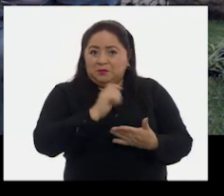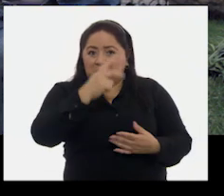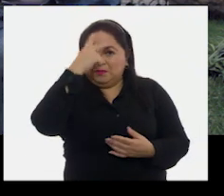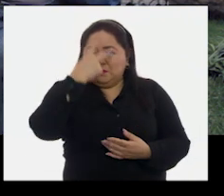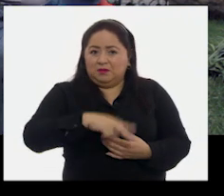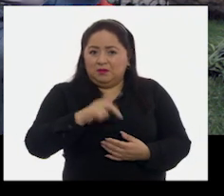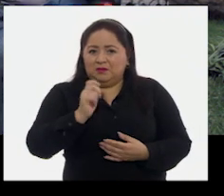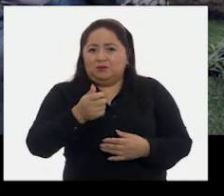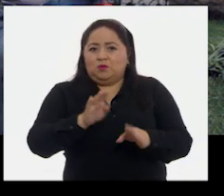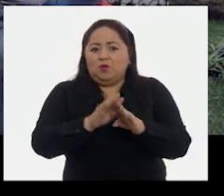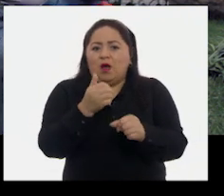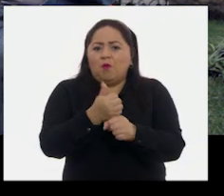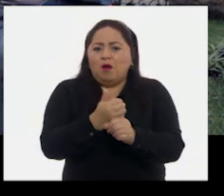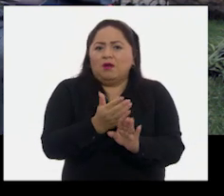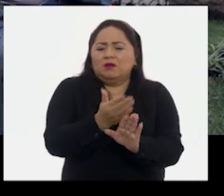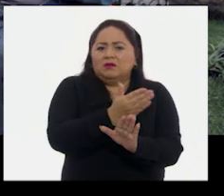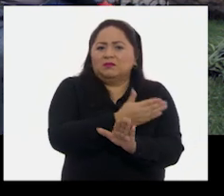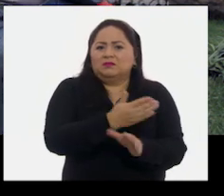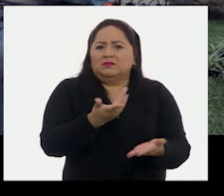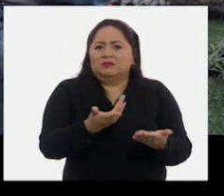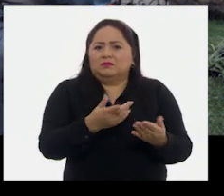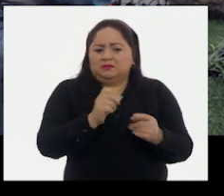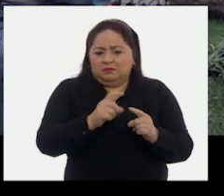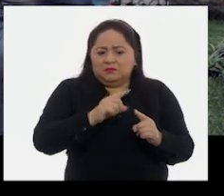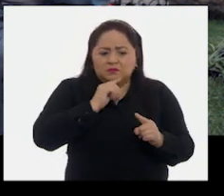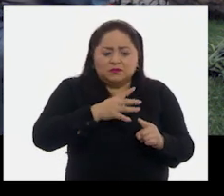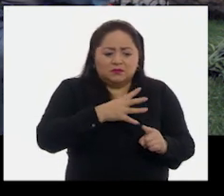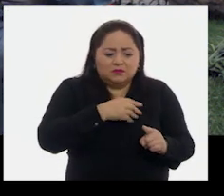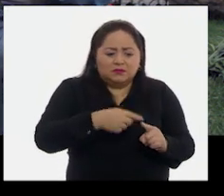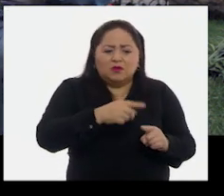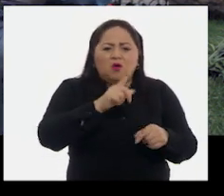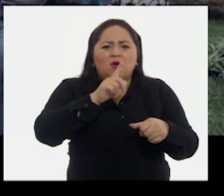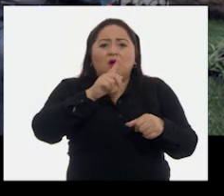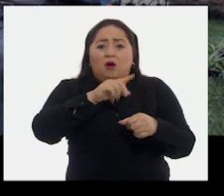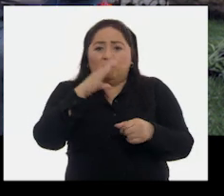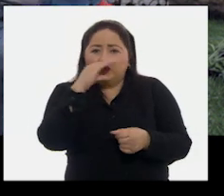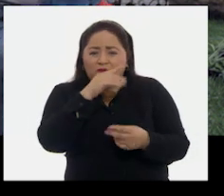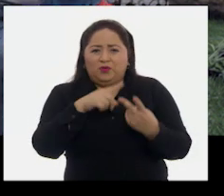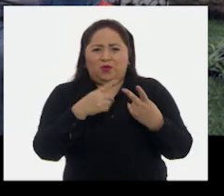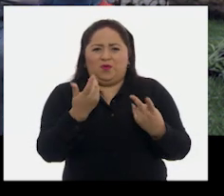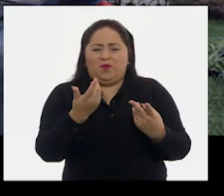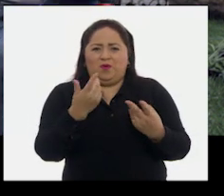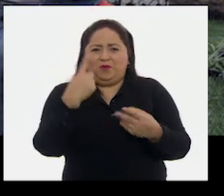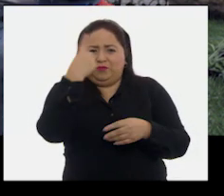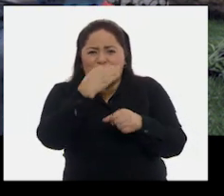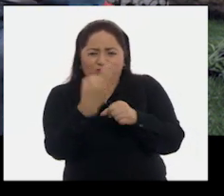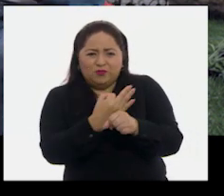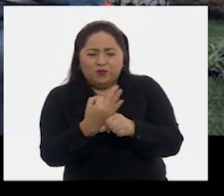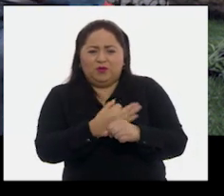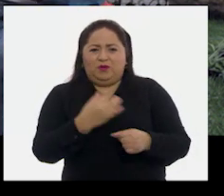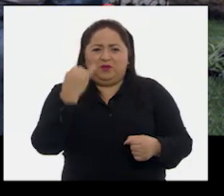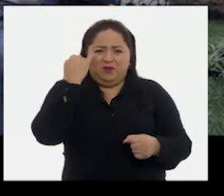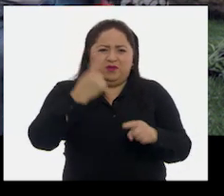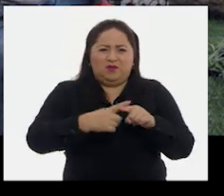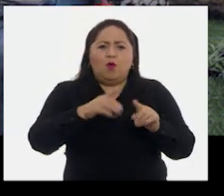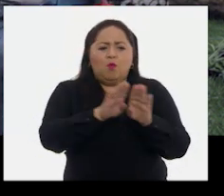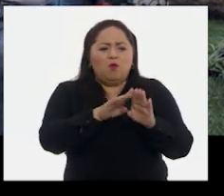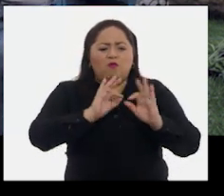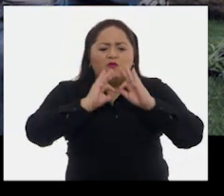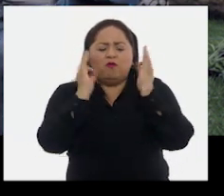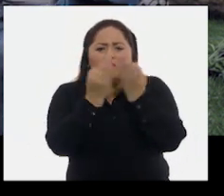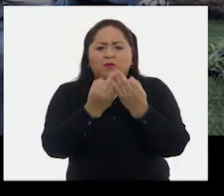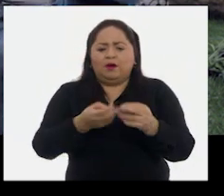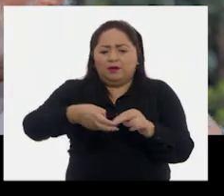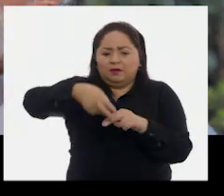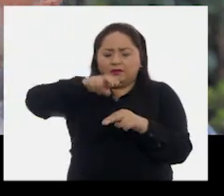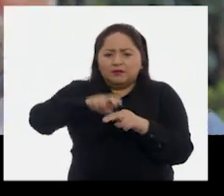¿verdad? O sea, sus atuendos, pero también sus rasgos físicos, su color de piel, ¿no? Sus formas de sentarse, sus formas